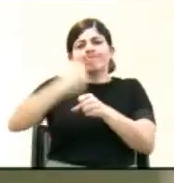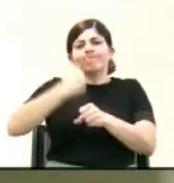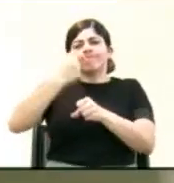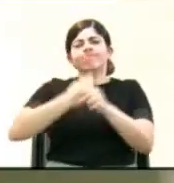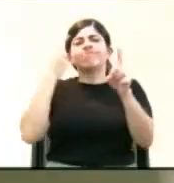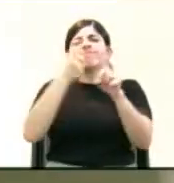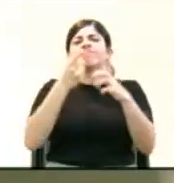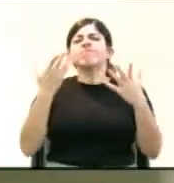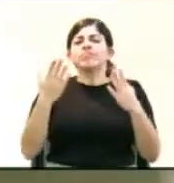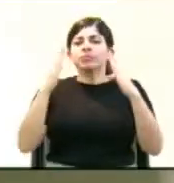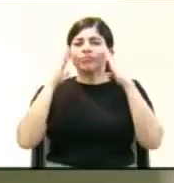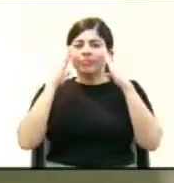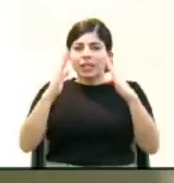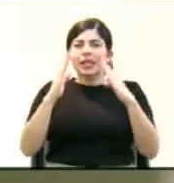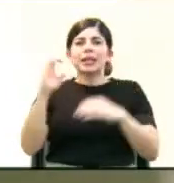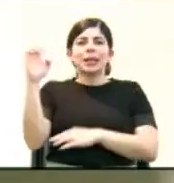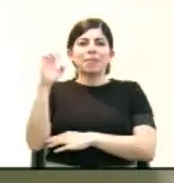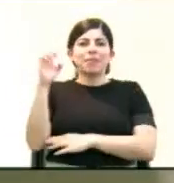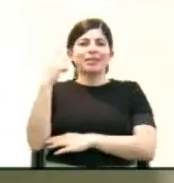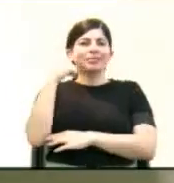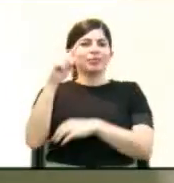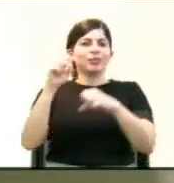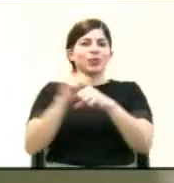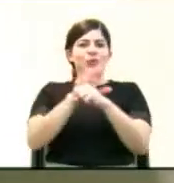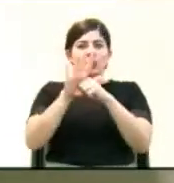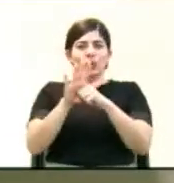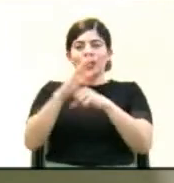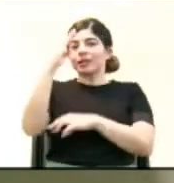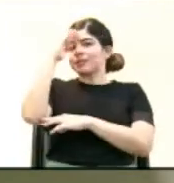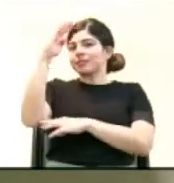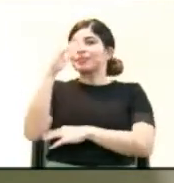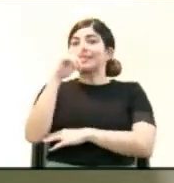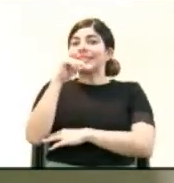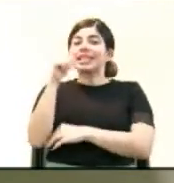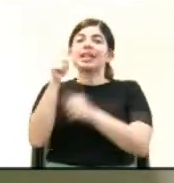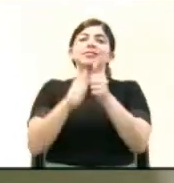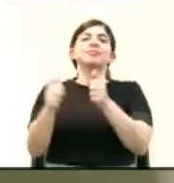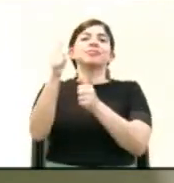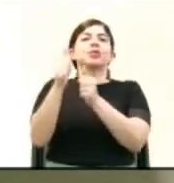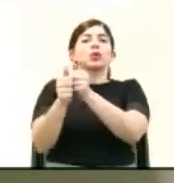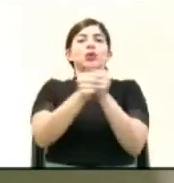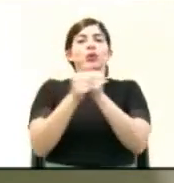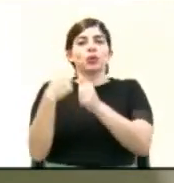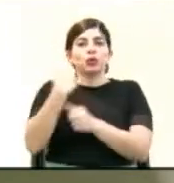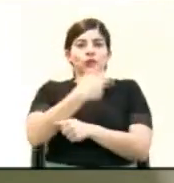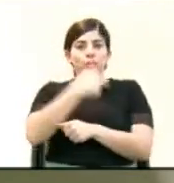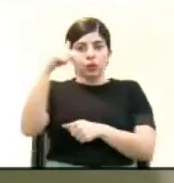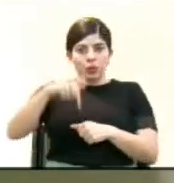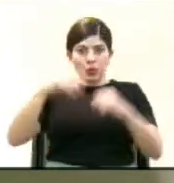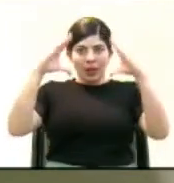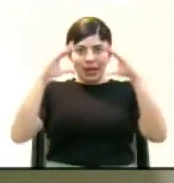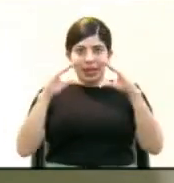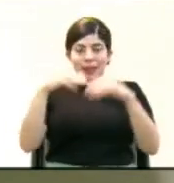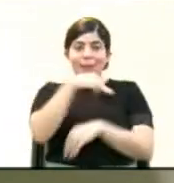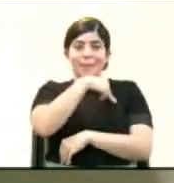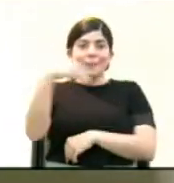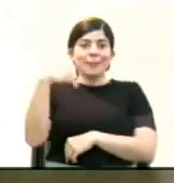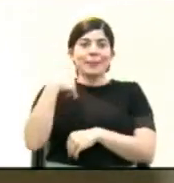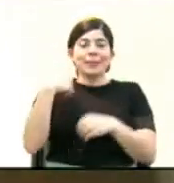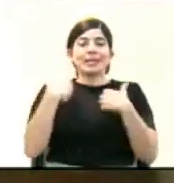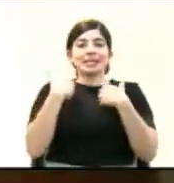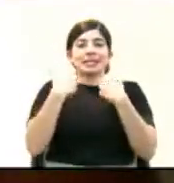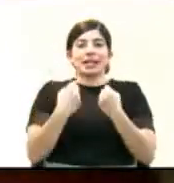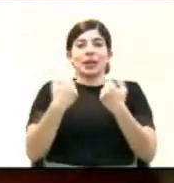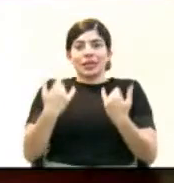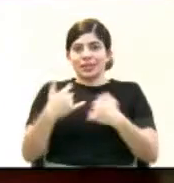para enfrentar la emergencia nacional por el COVID-19. Saludamos a los jerarcas que nos acompañan esta tarde, al ministro de